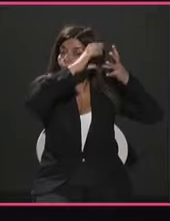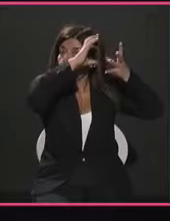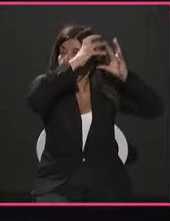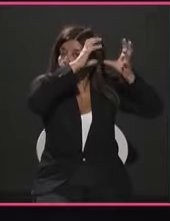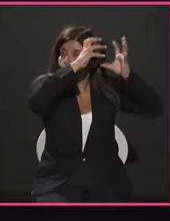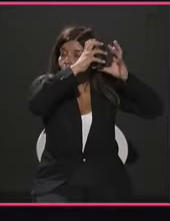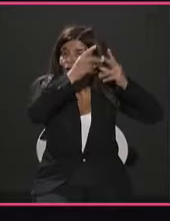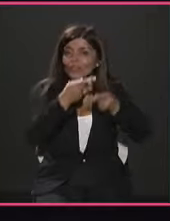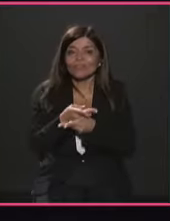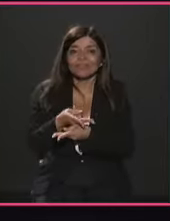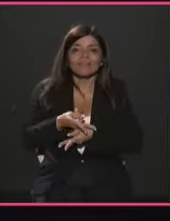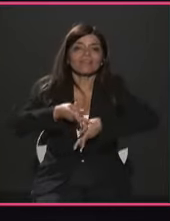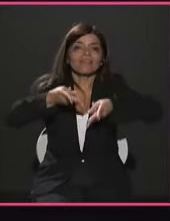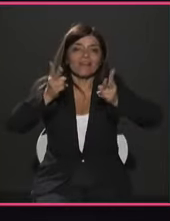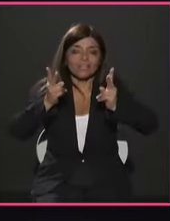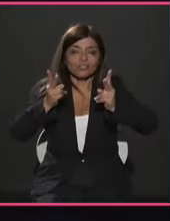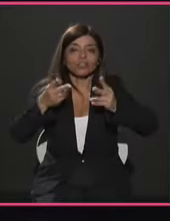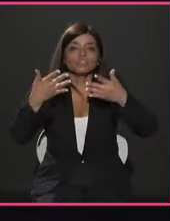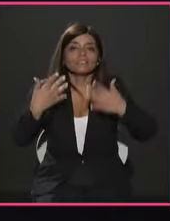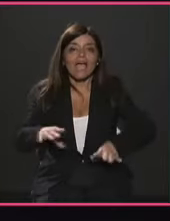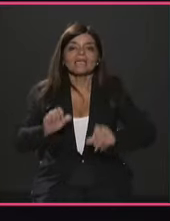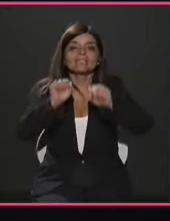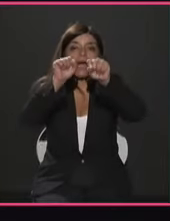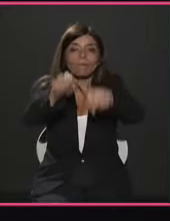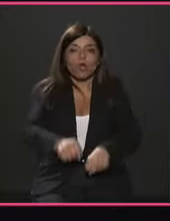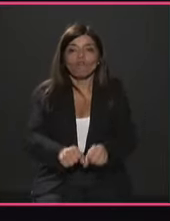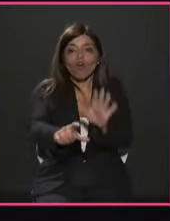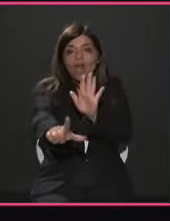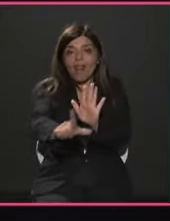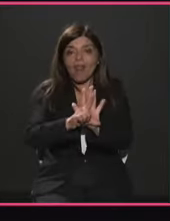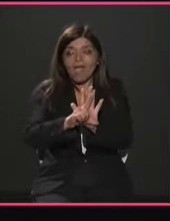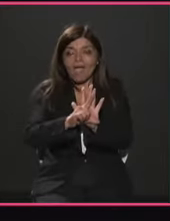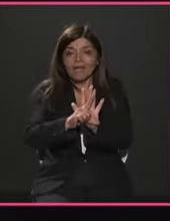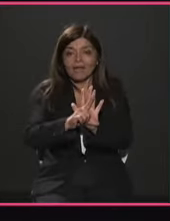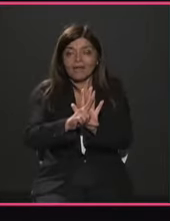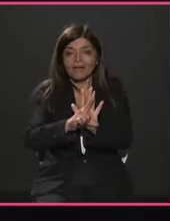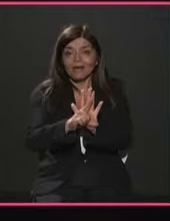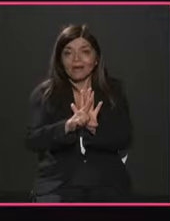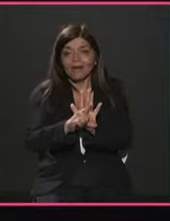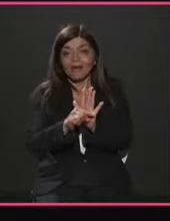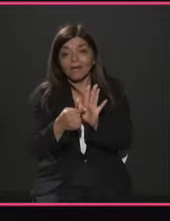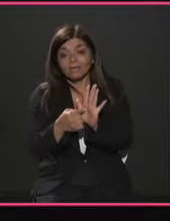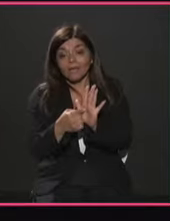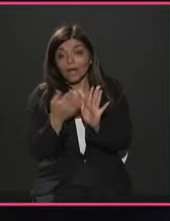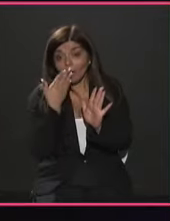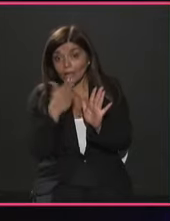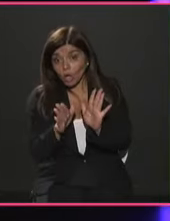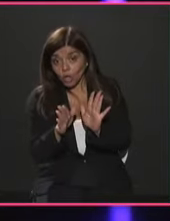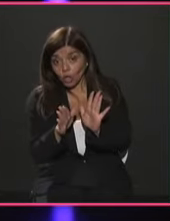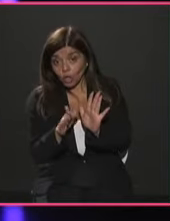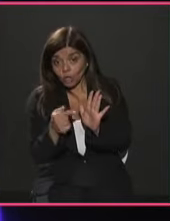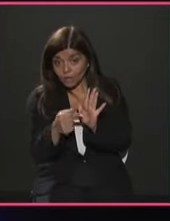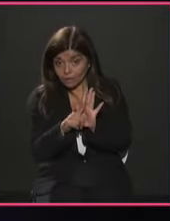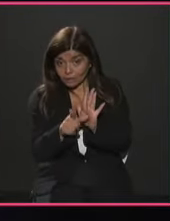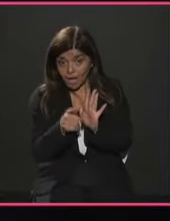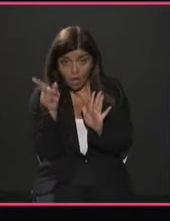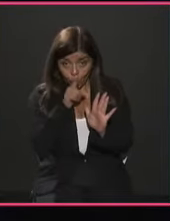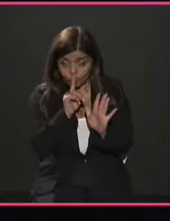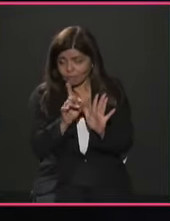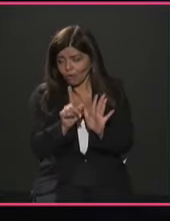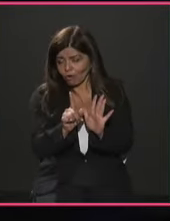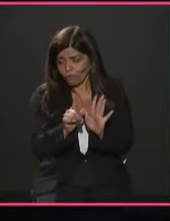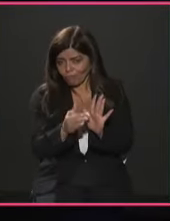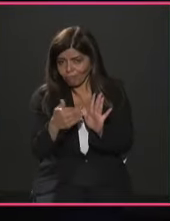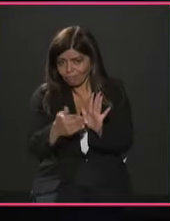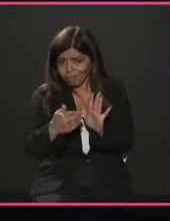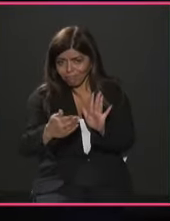eh se aprobó la ley y no será la mejor quizás no sea la última Van a aprender más